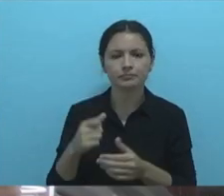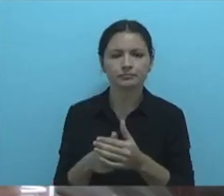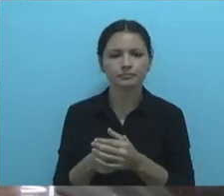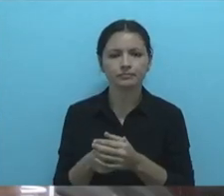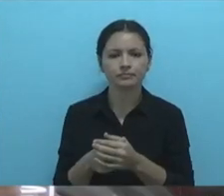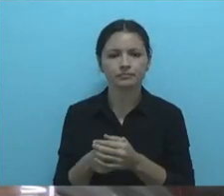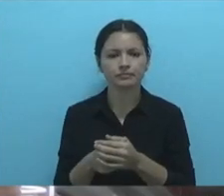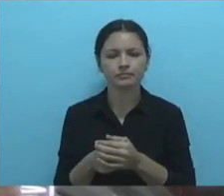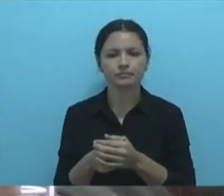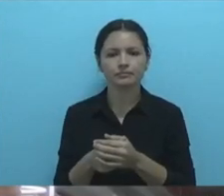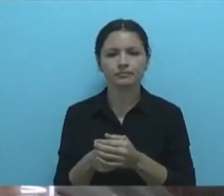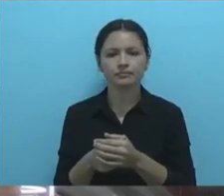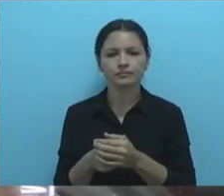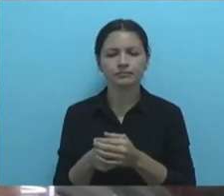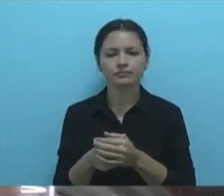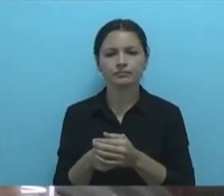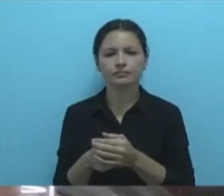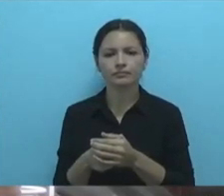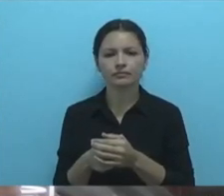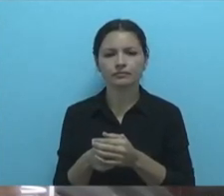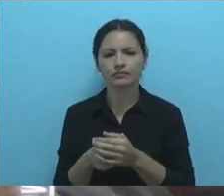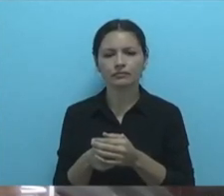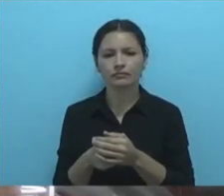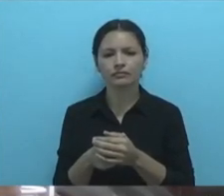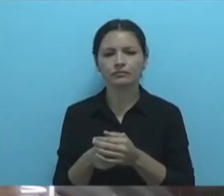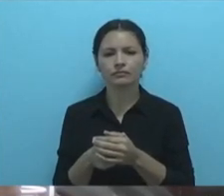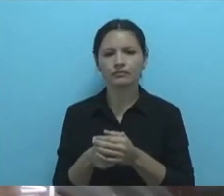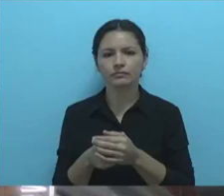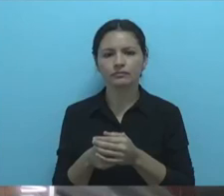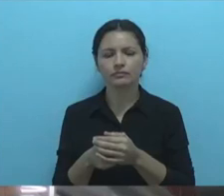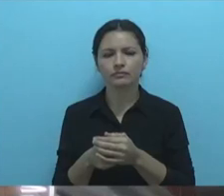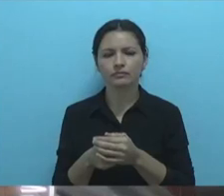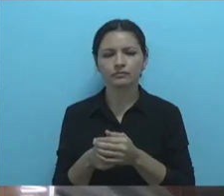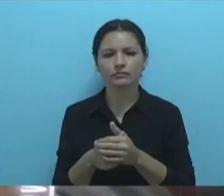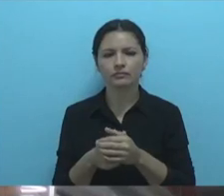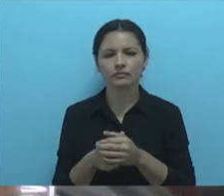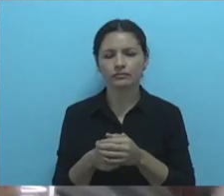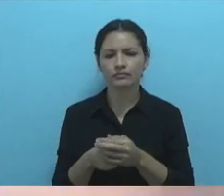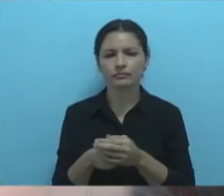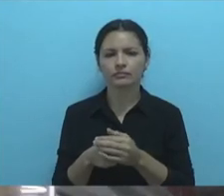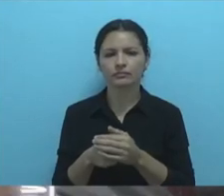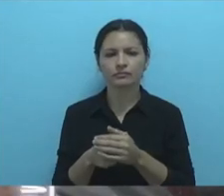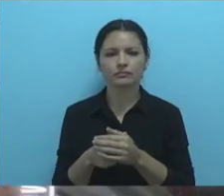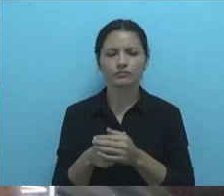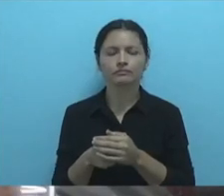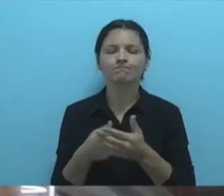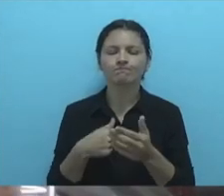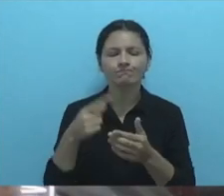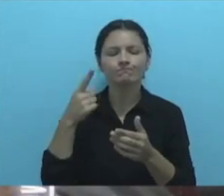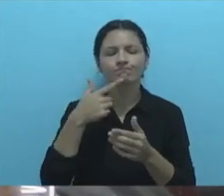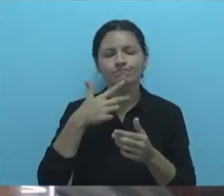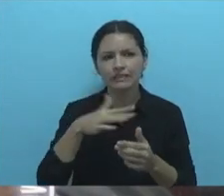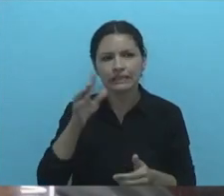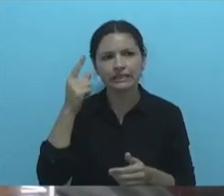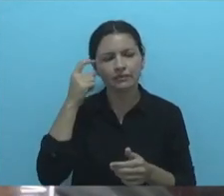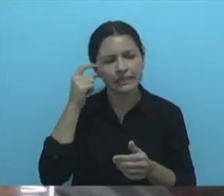transitar ese camino junto a ellas y comprender realmente el verdadero sentido de la diversidad y de